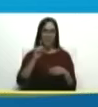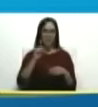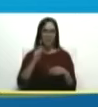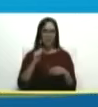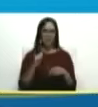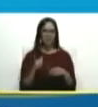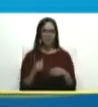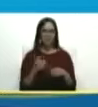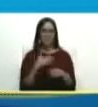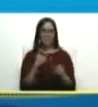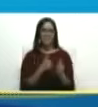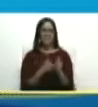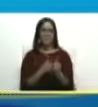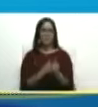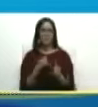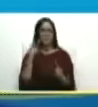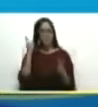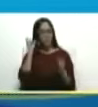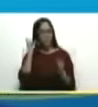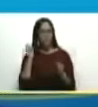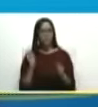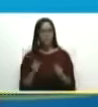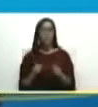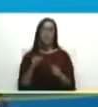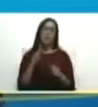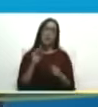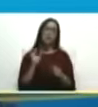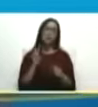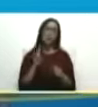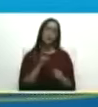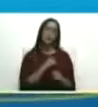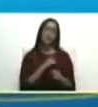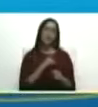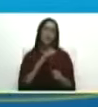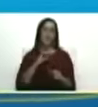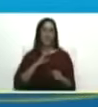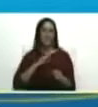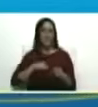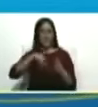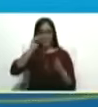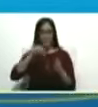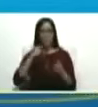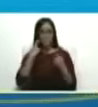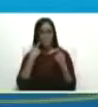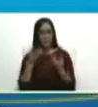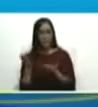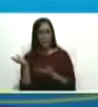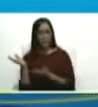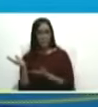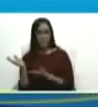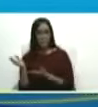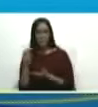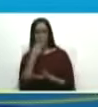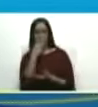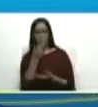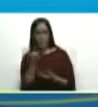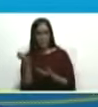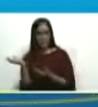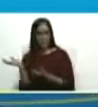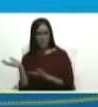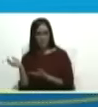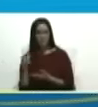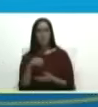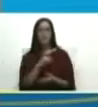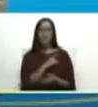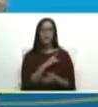Cosas que uno escucha por ahí. Y la Universidad Central de Venezuela la pusimos, vayan ustedes. Vayan ustedes. La